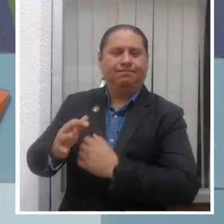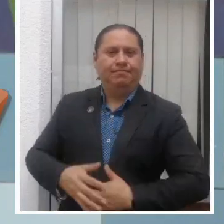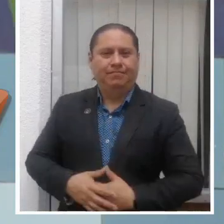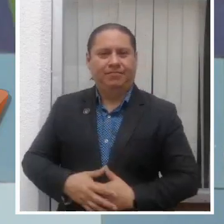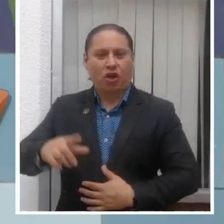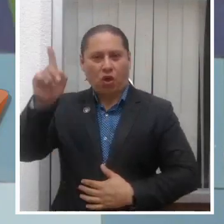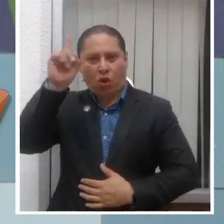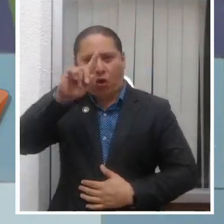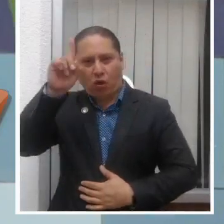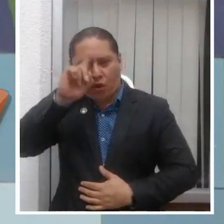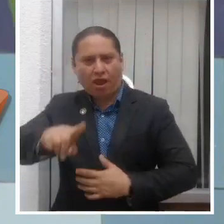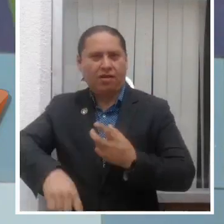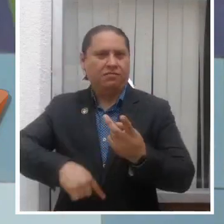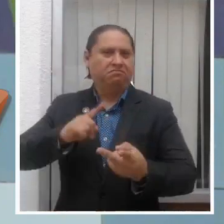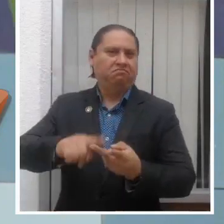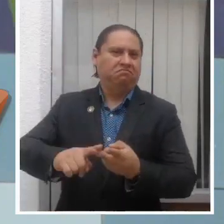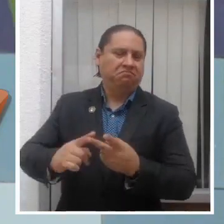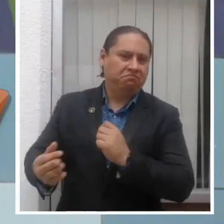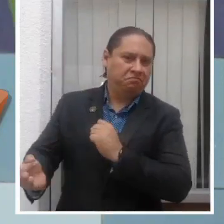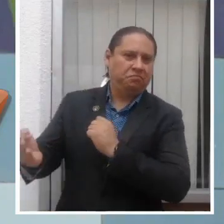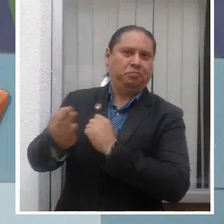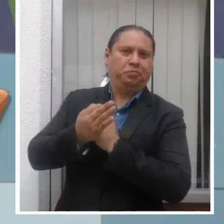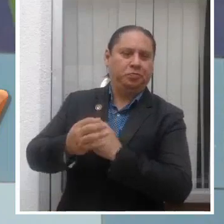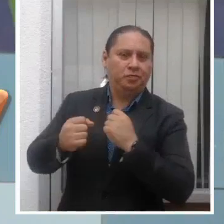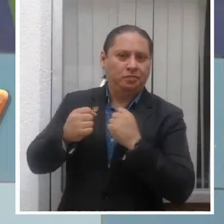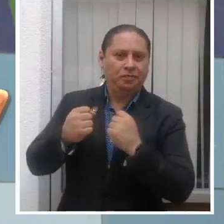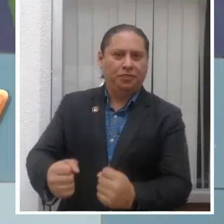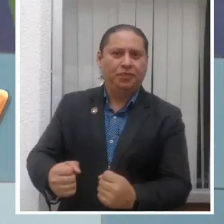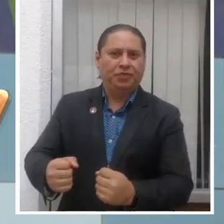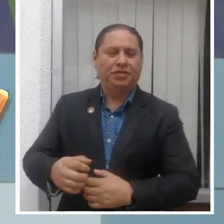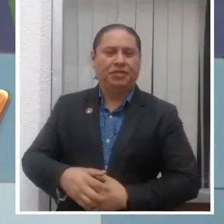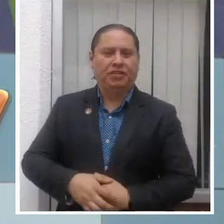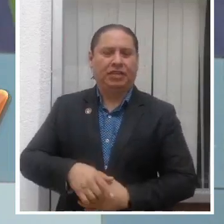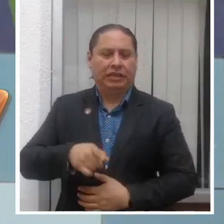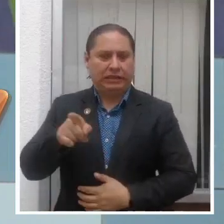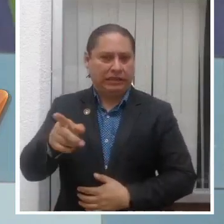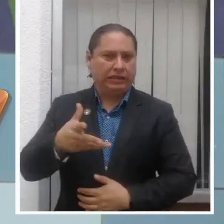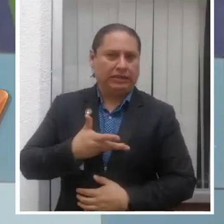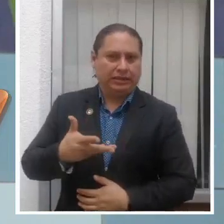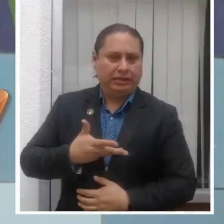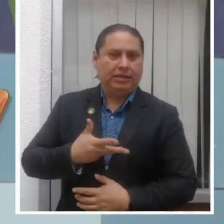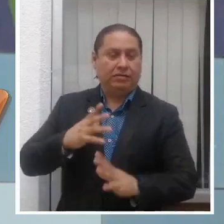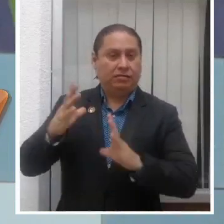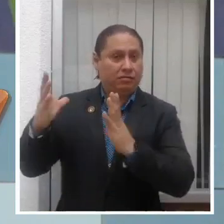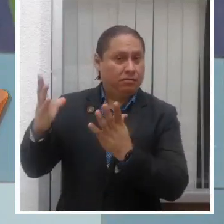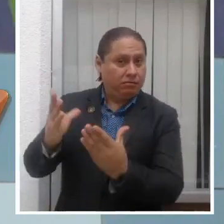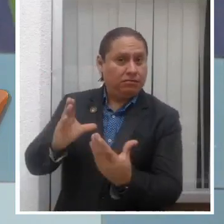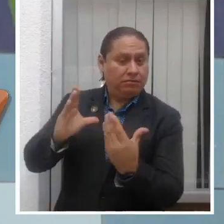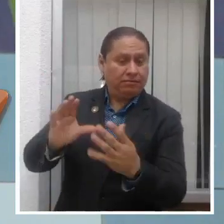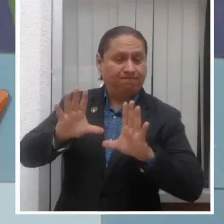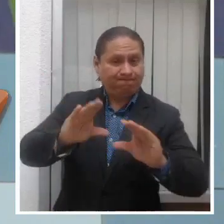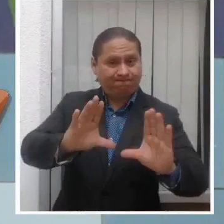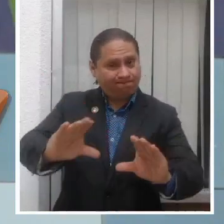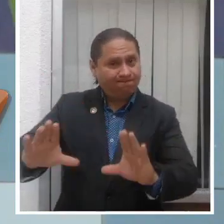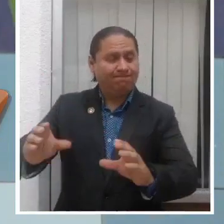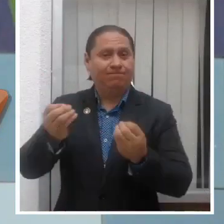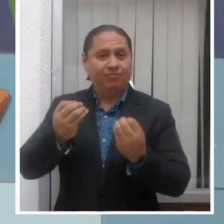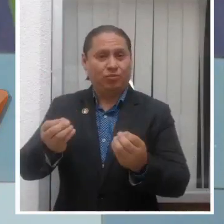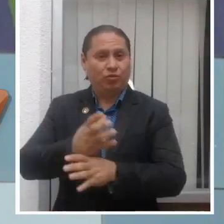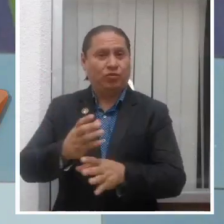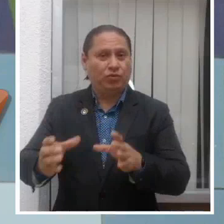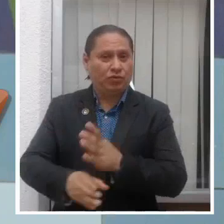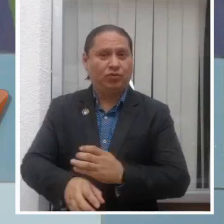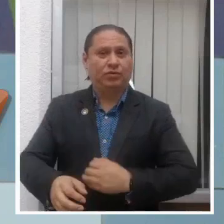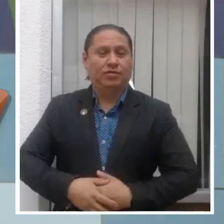por sus consejos, por la fortaleza que ella tiene y que me ha enseñado muchas cosas.